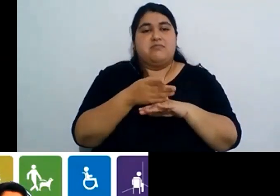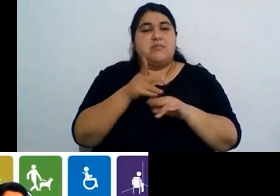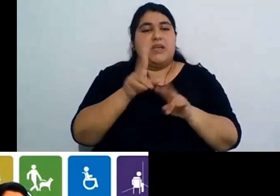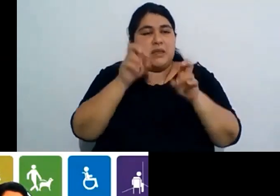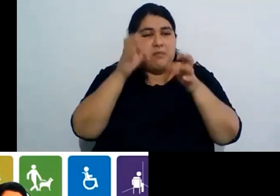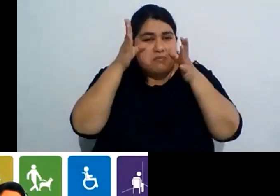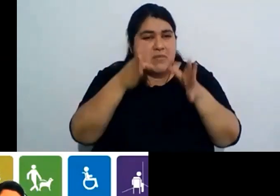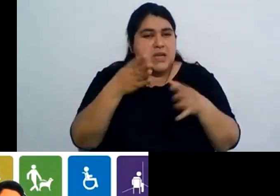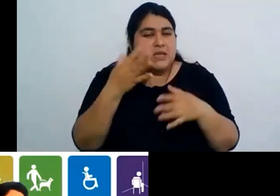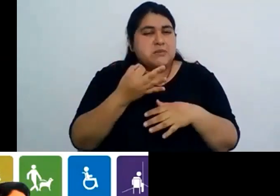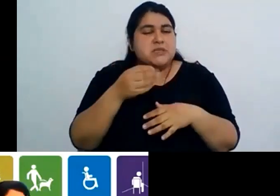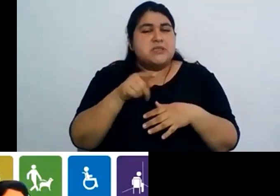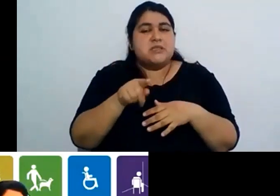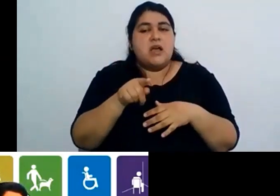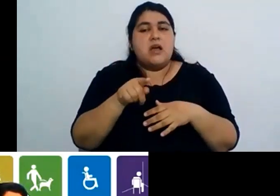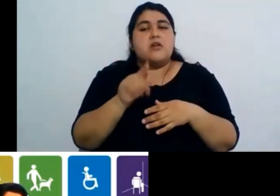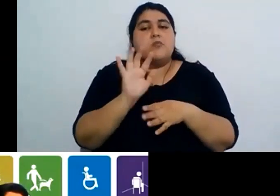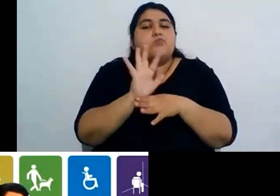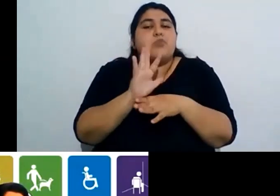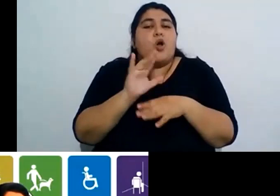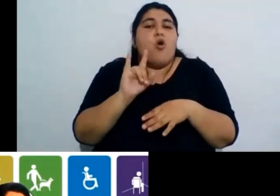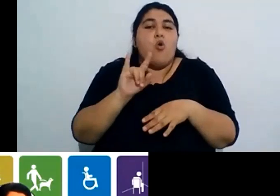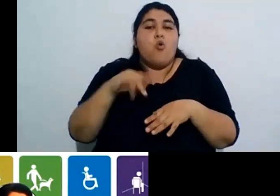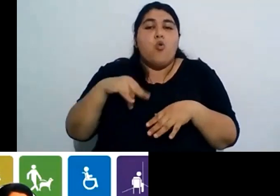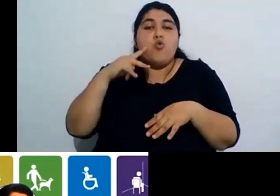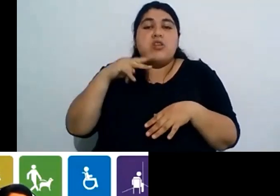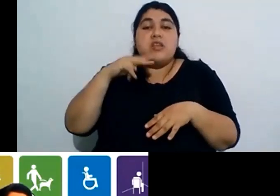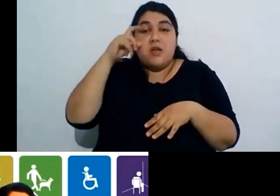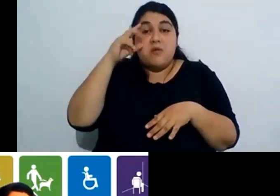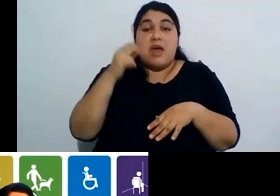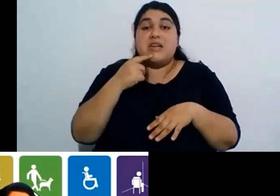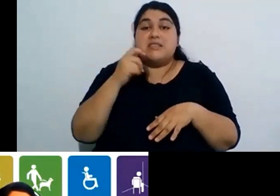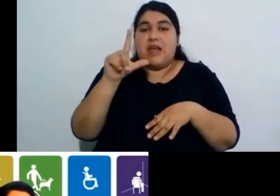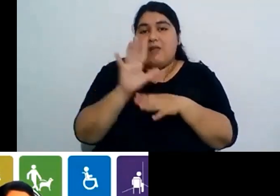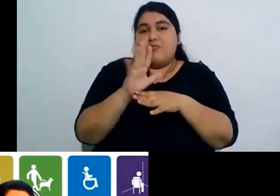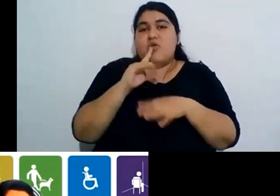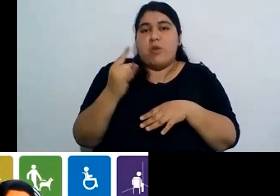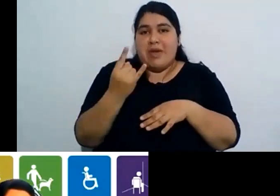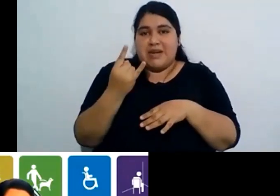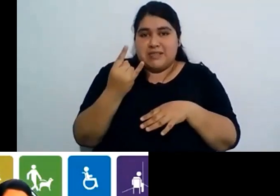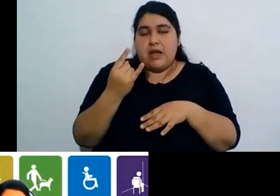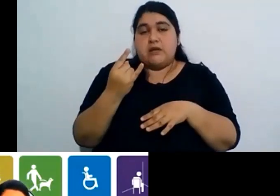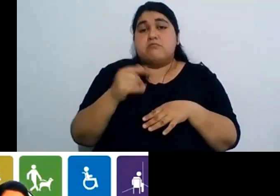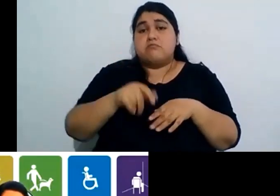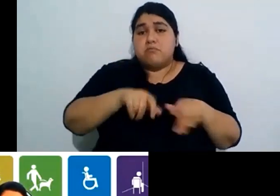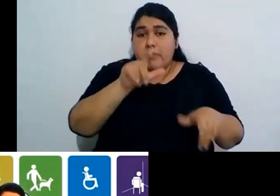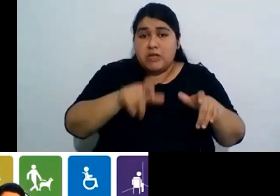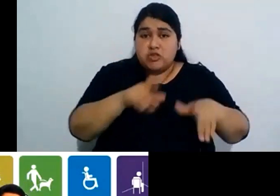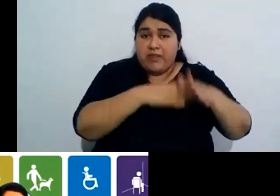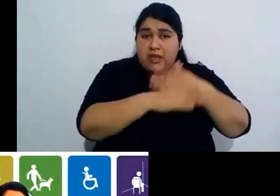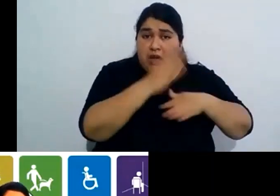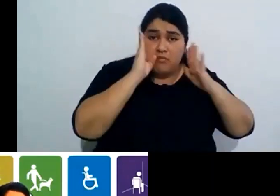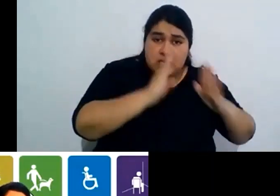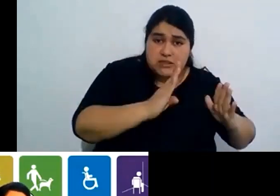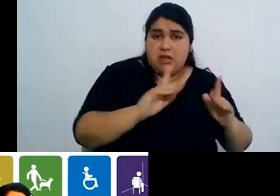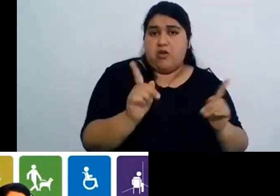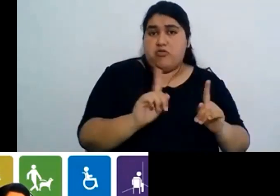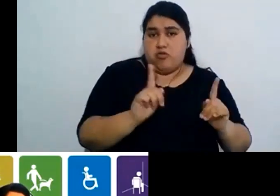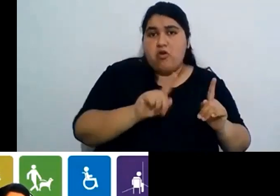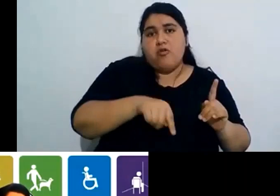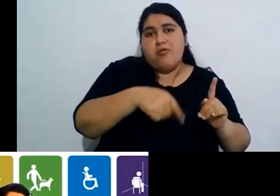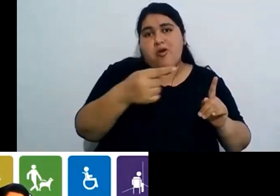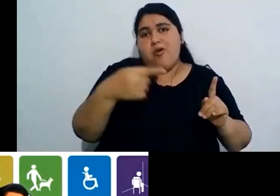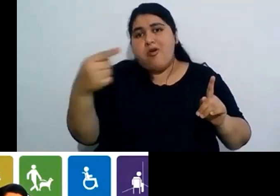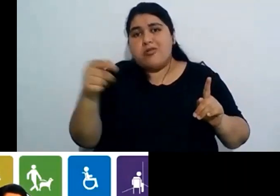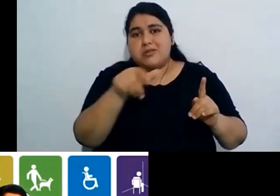específicamente universal, no solamente es para personas con discapacidad, como pueden ver acá, también es para las